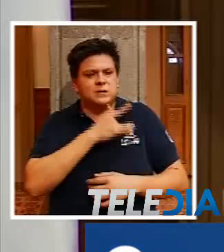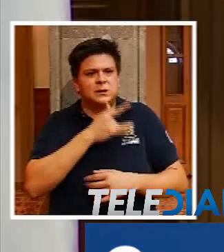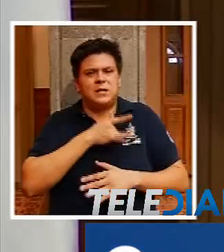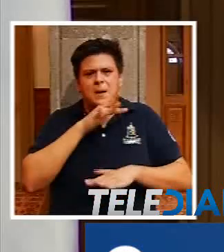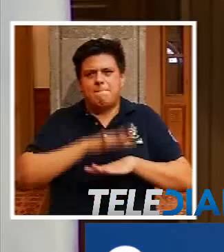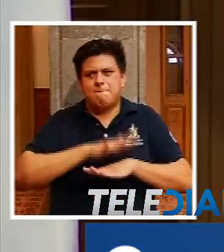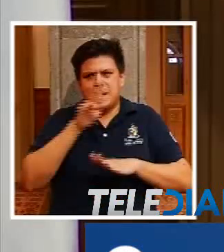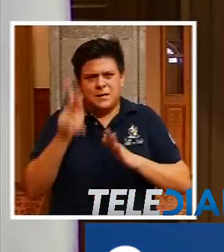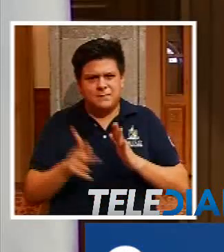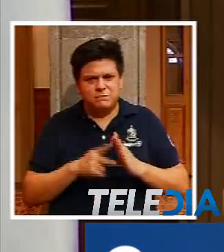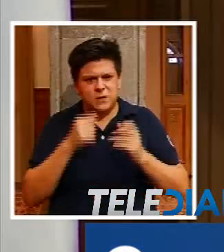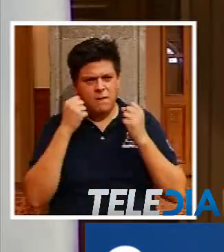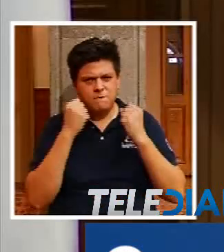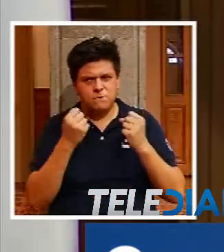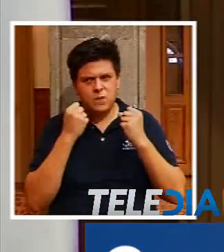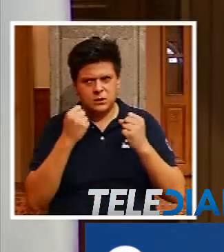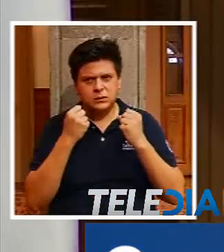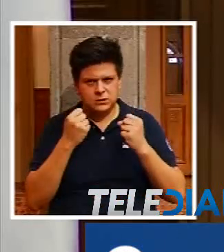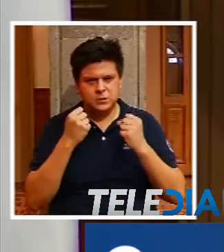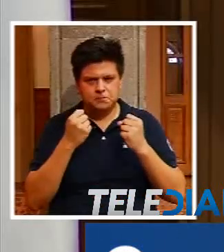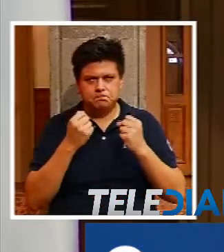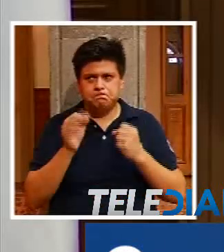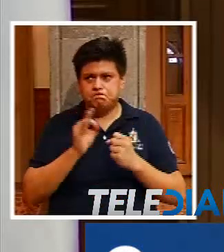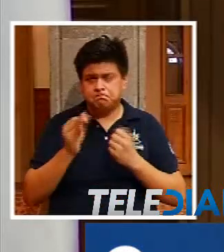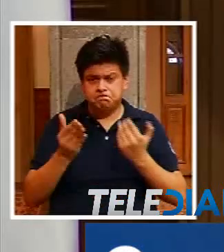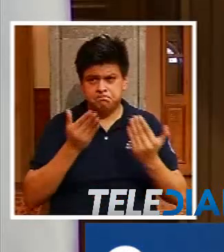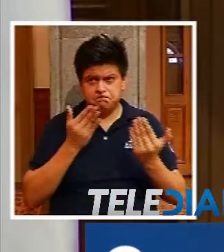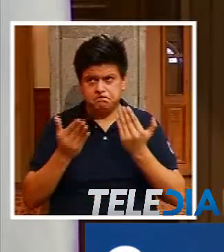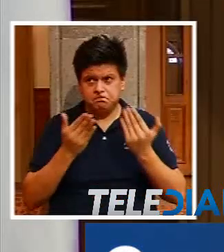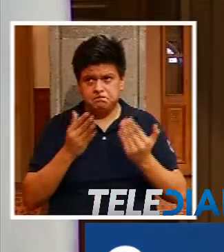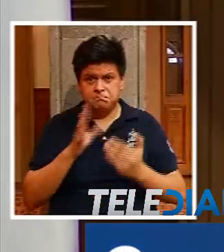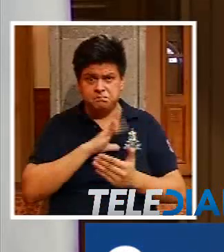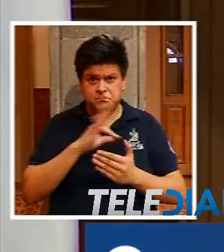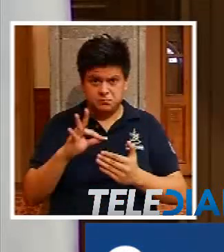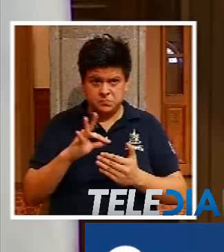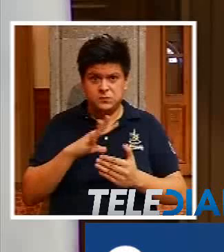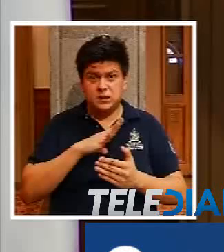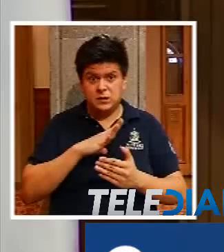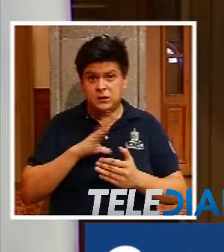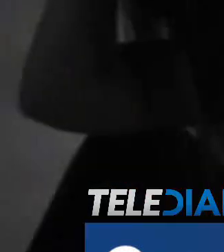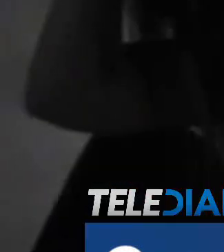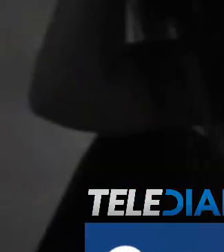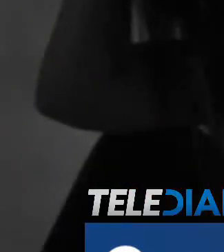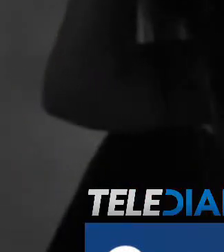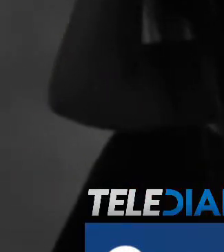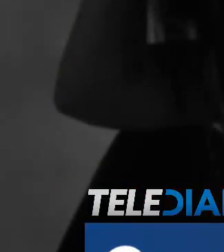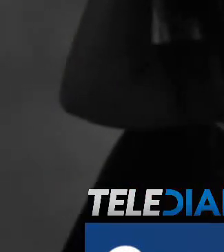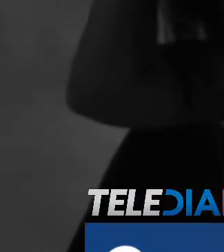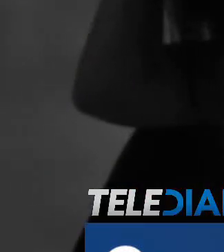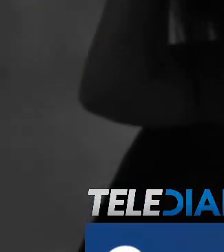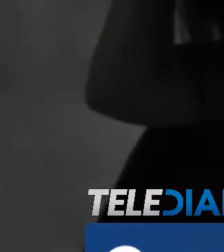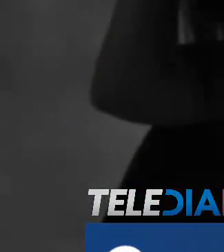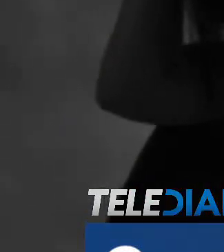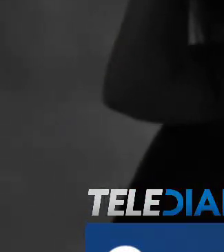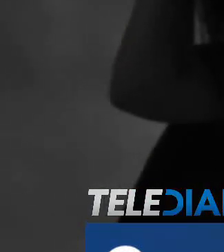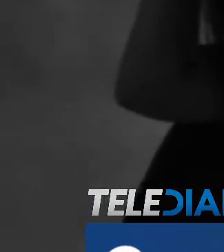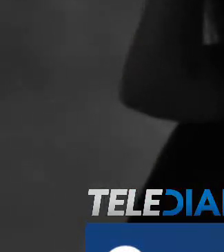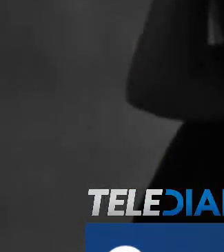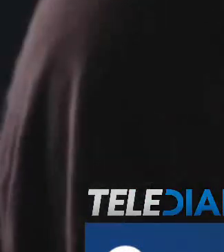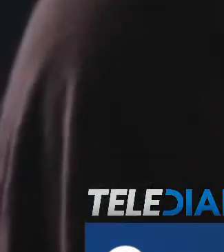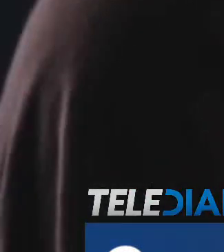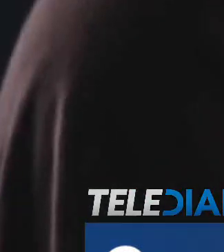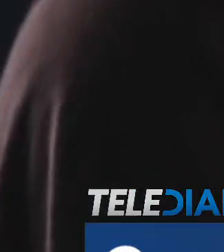mayor intensidad que la que pudieran haber sentido cuando no existe una pandemia. Aunque explicó que durante